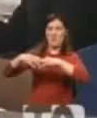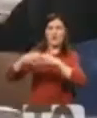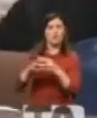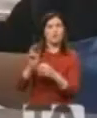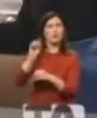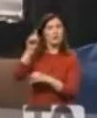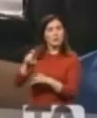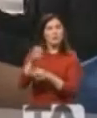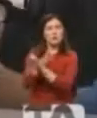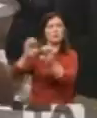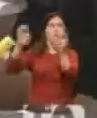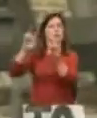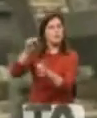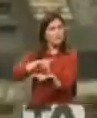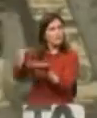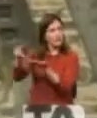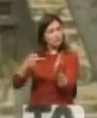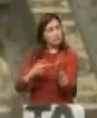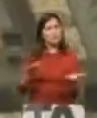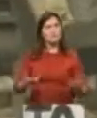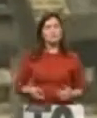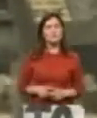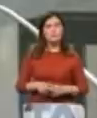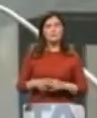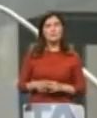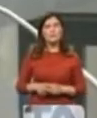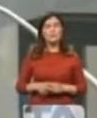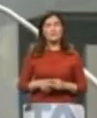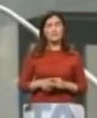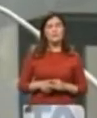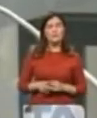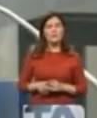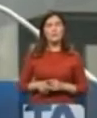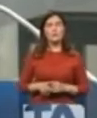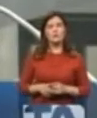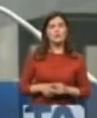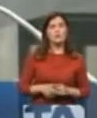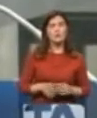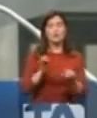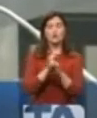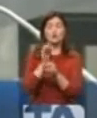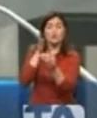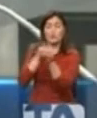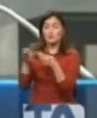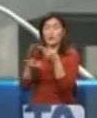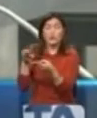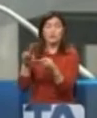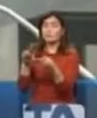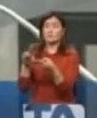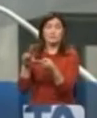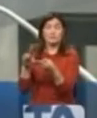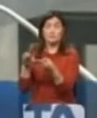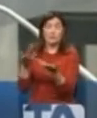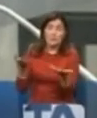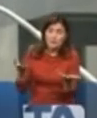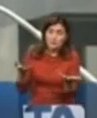exoneración tributaria y para exigir el pago de impuestos millonarios. Las instituciones sin fines de lucro gozan de exoneración del